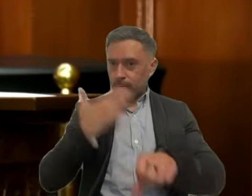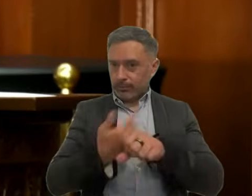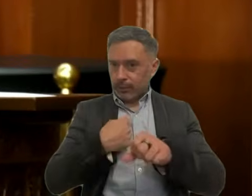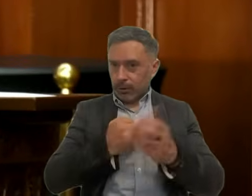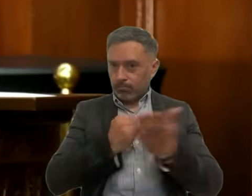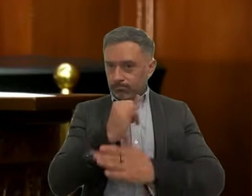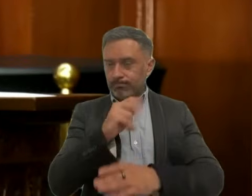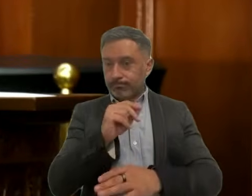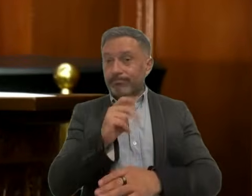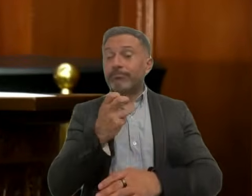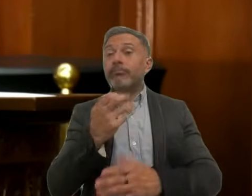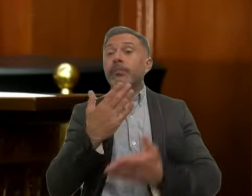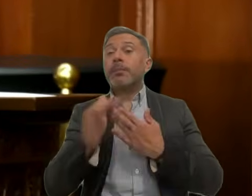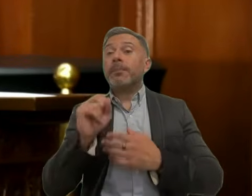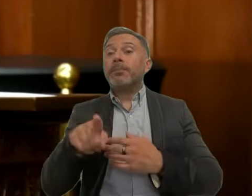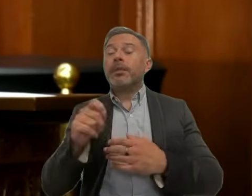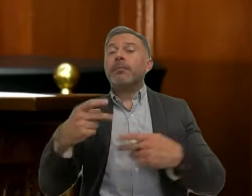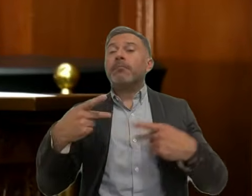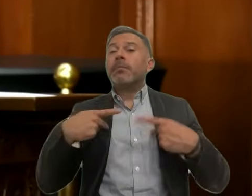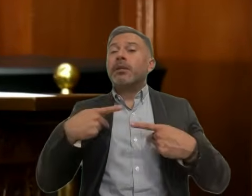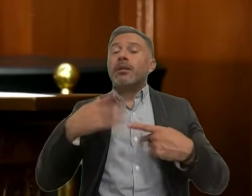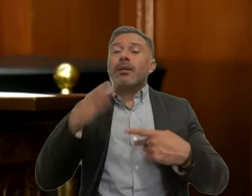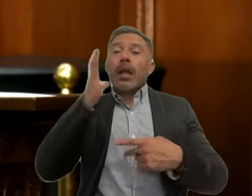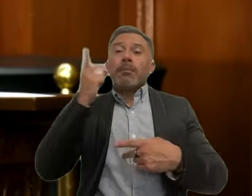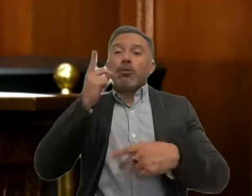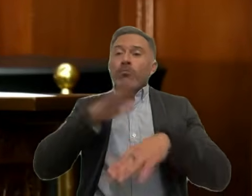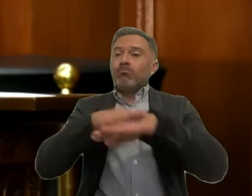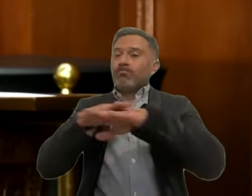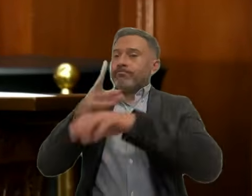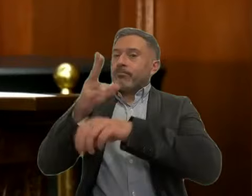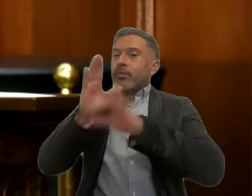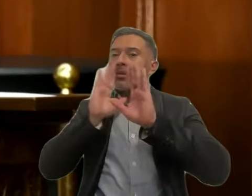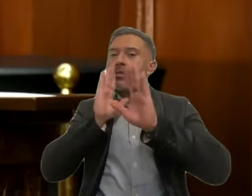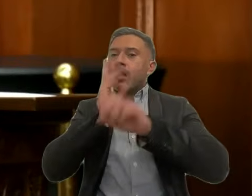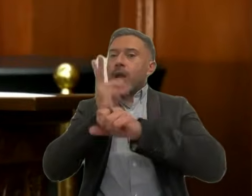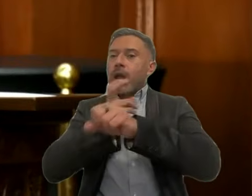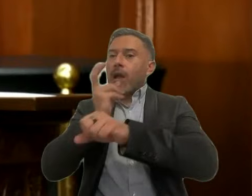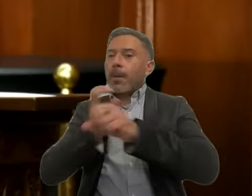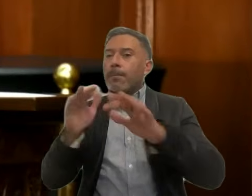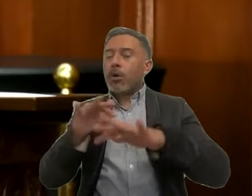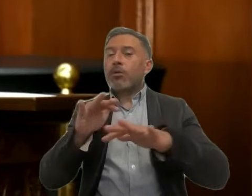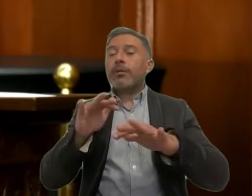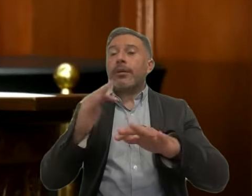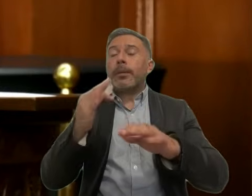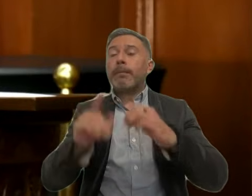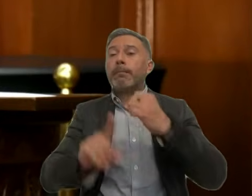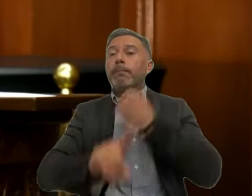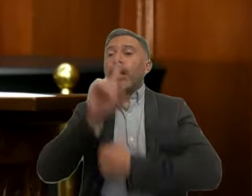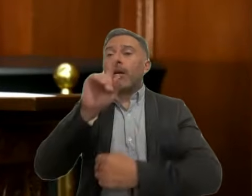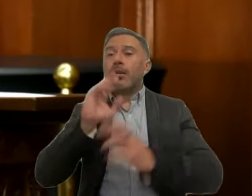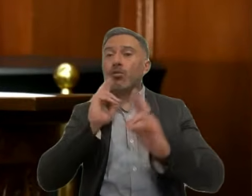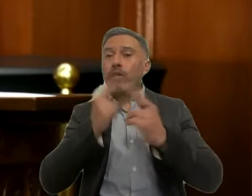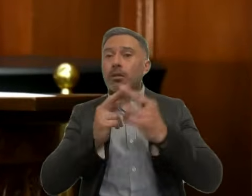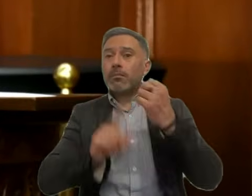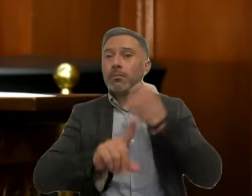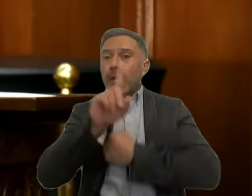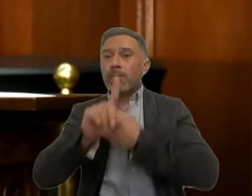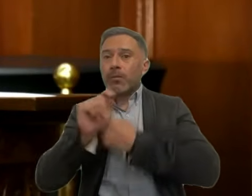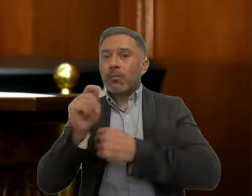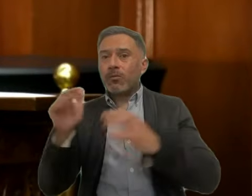en su caso, convocando a la legislatura a la celebración de periodos extraordinarios para que, como órgano